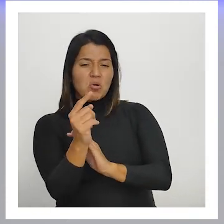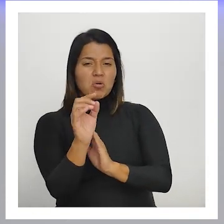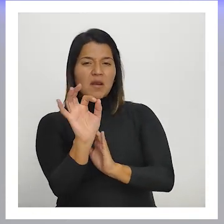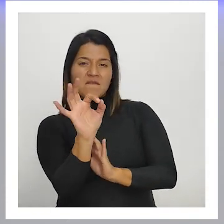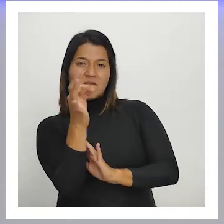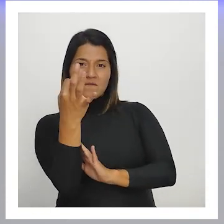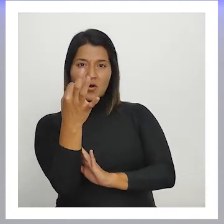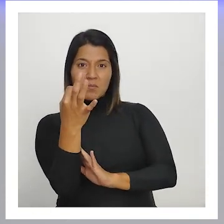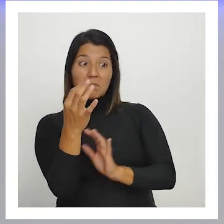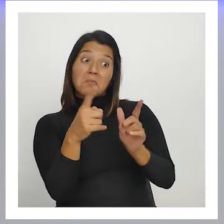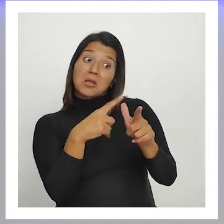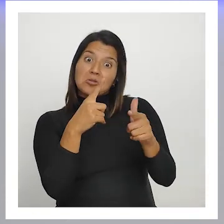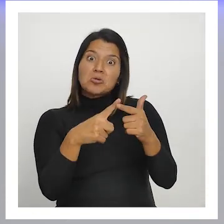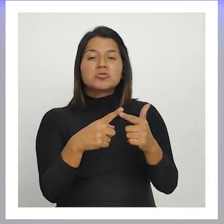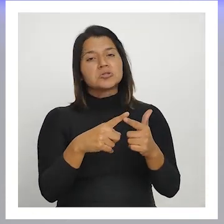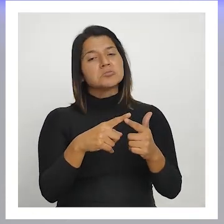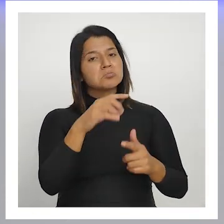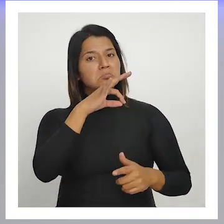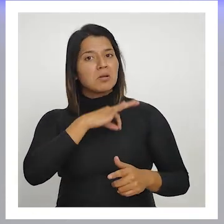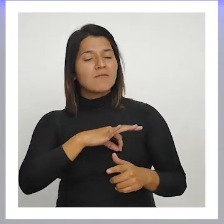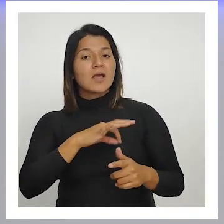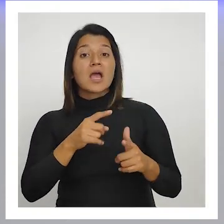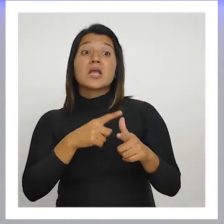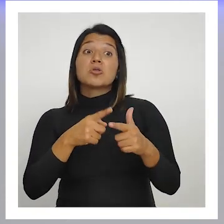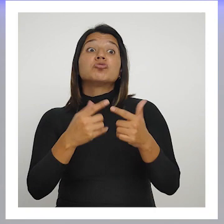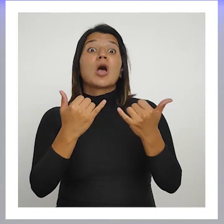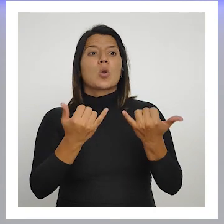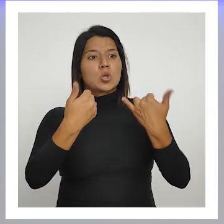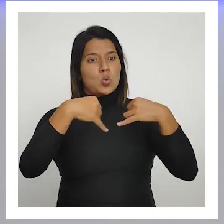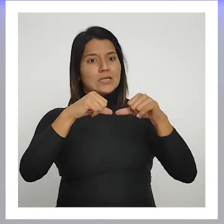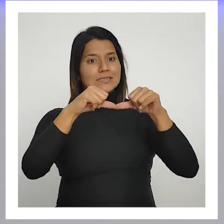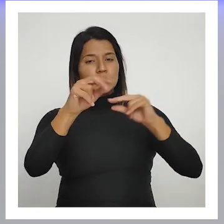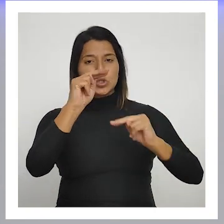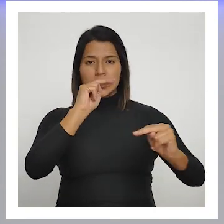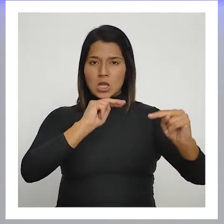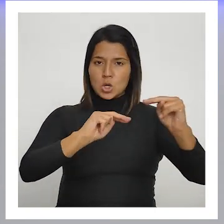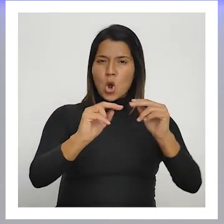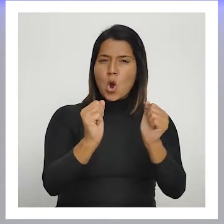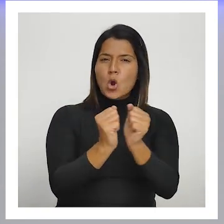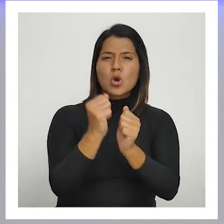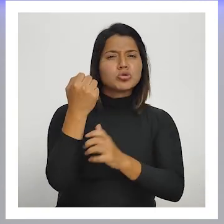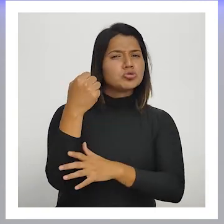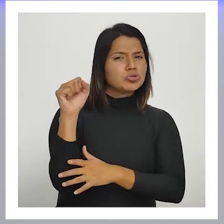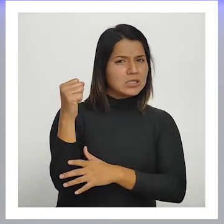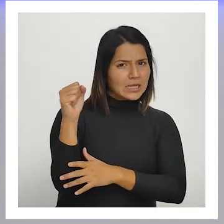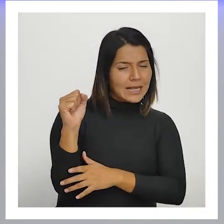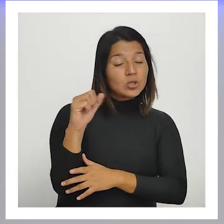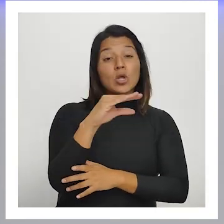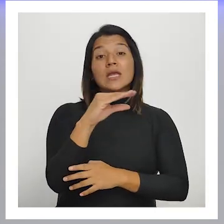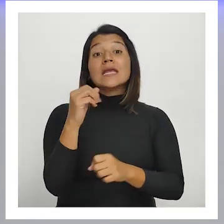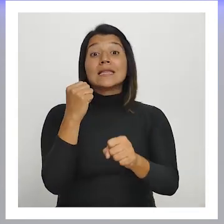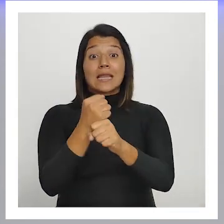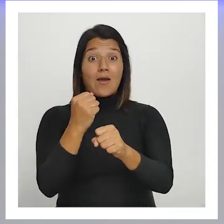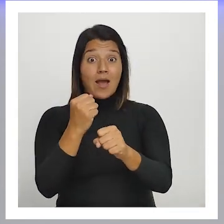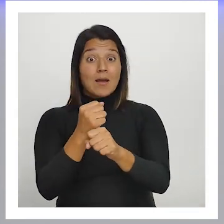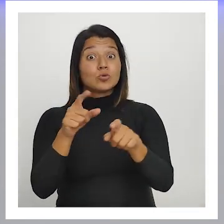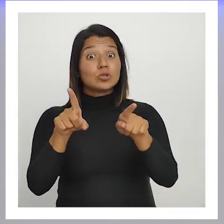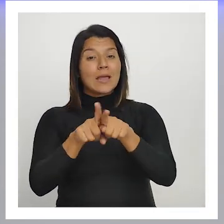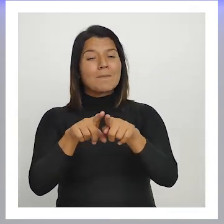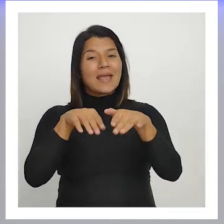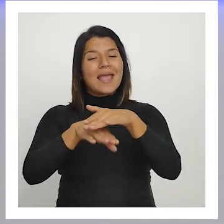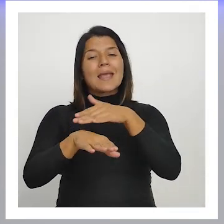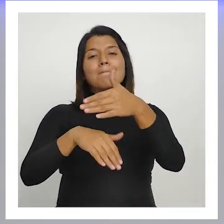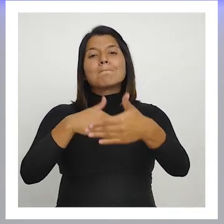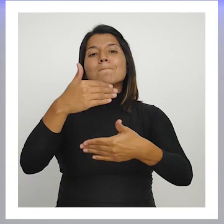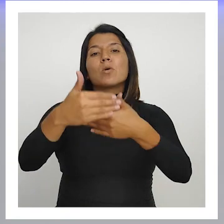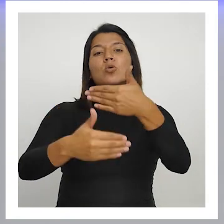este momento en mesa de negociación con sindicatos, estamos trabajando también un proceso